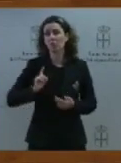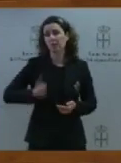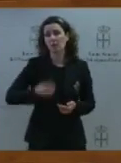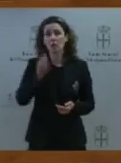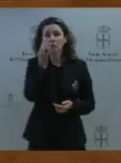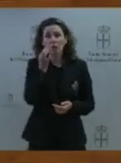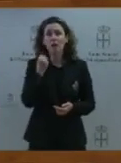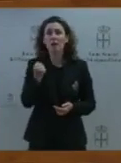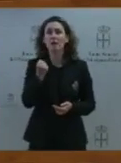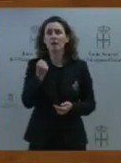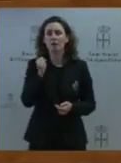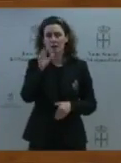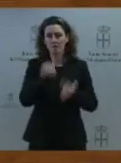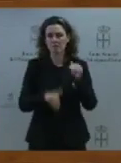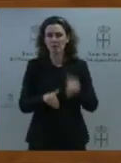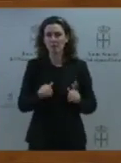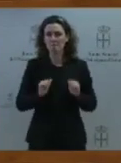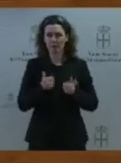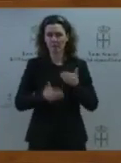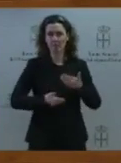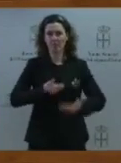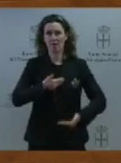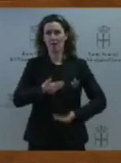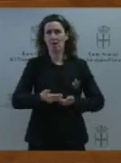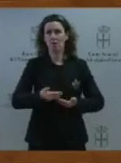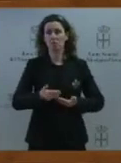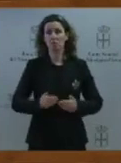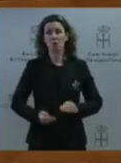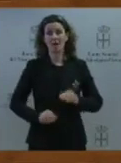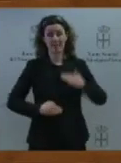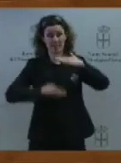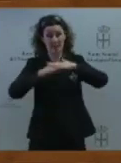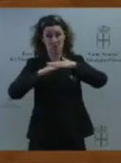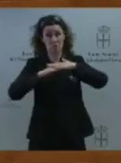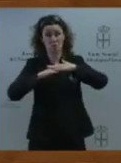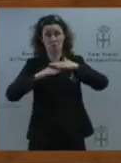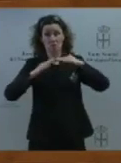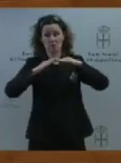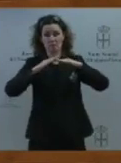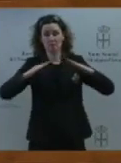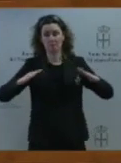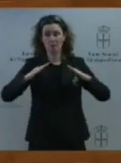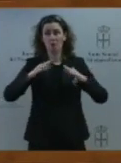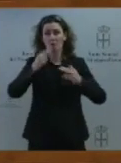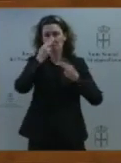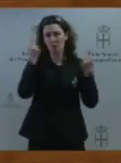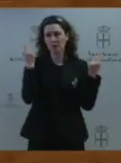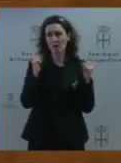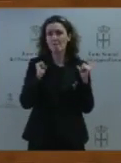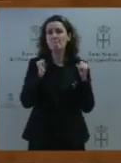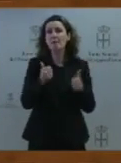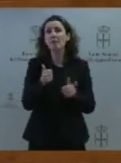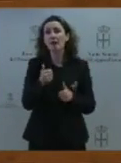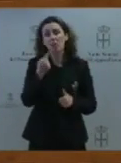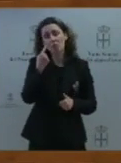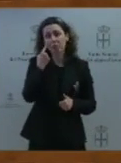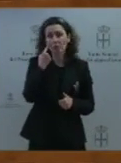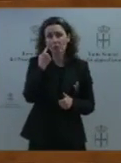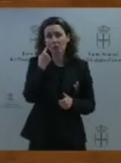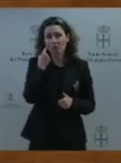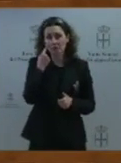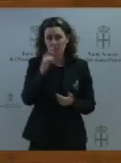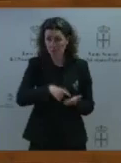poner paneles solares en centros públicos empezando pero ya hay unos planes unos planes de